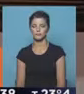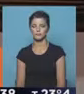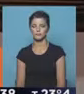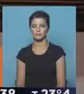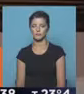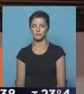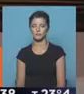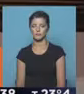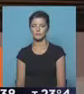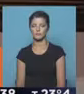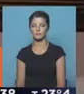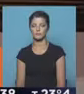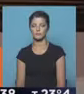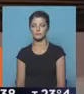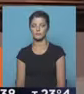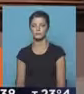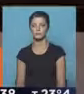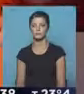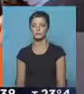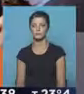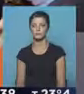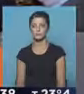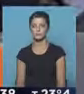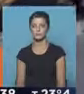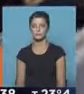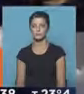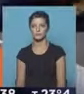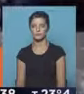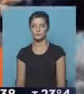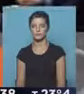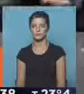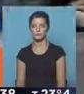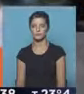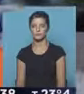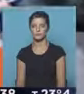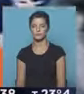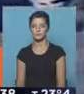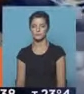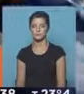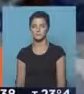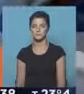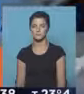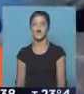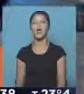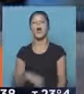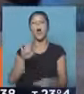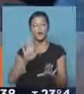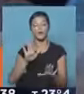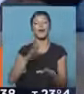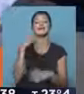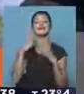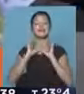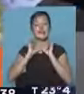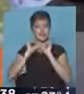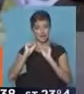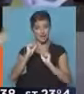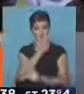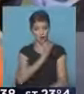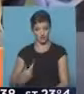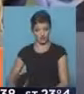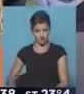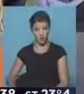ampliando en suplemento y esteban sainz para el estratégico cargo de secretario de estado se menciona una